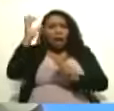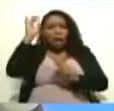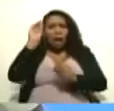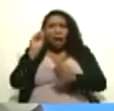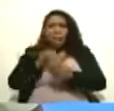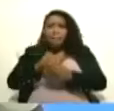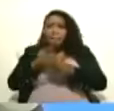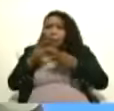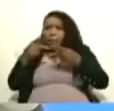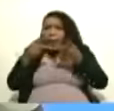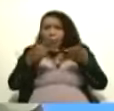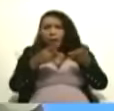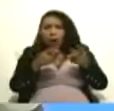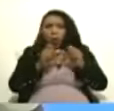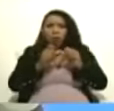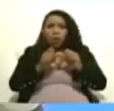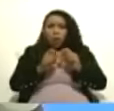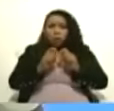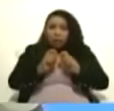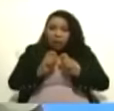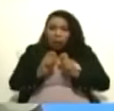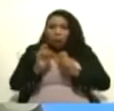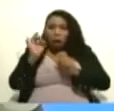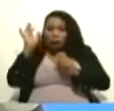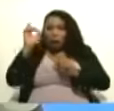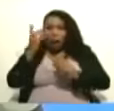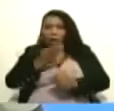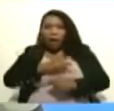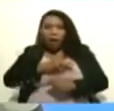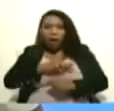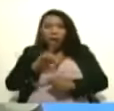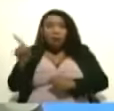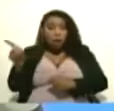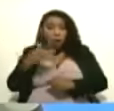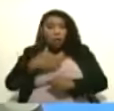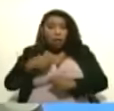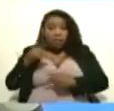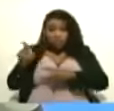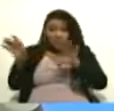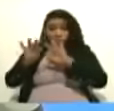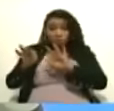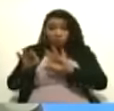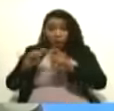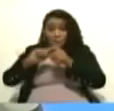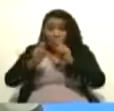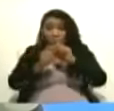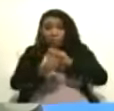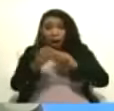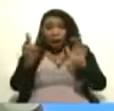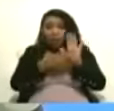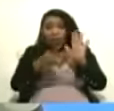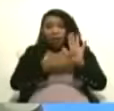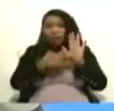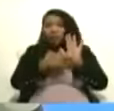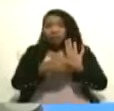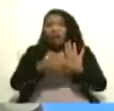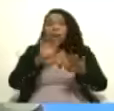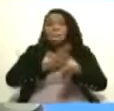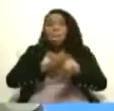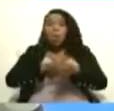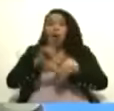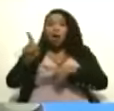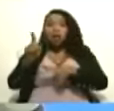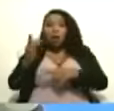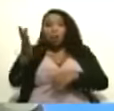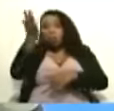hecho van a seguirlo intentando y creen que de esa manera sustituyen a la verdad y por eso se dan contra la